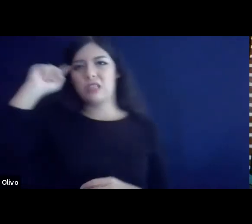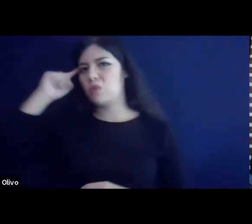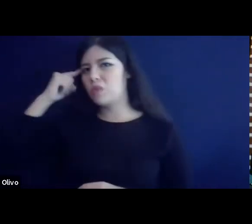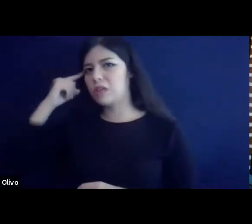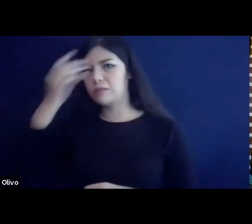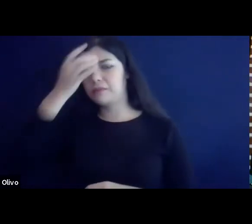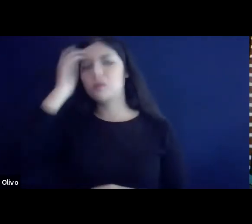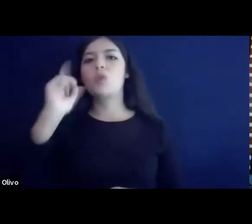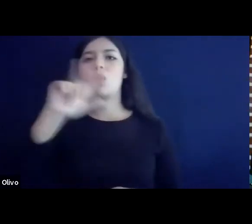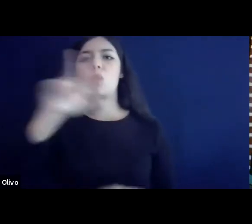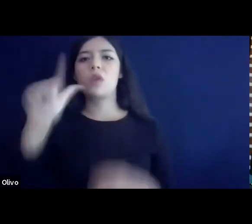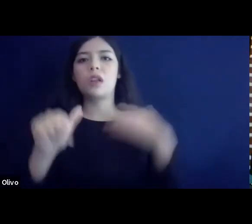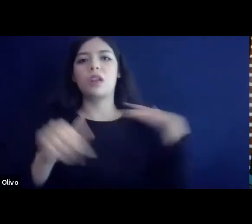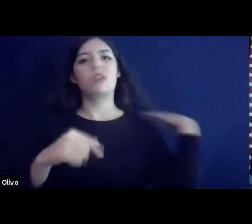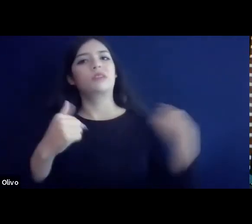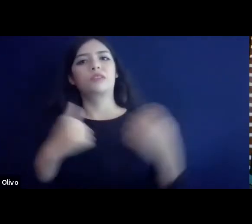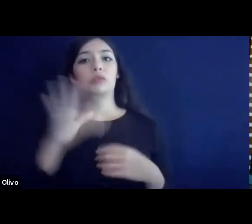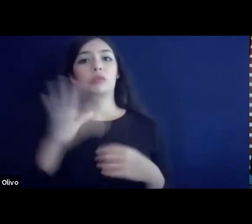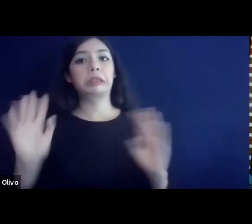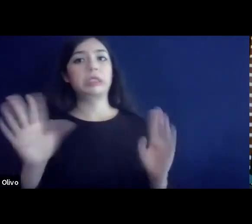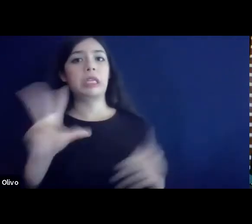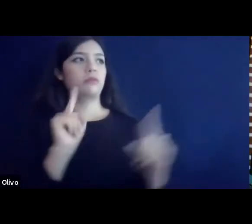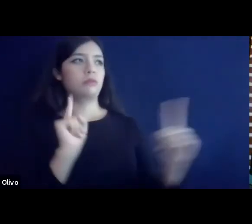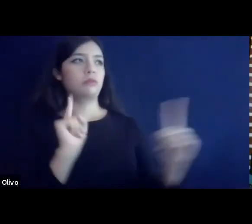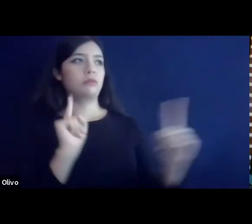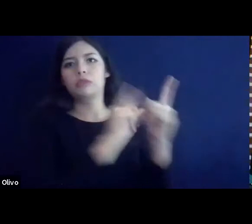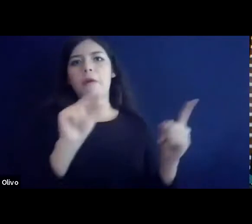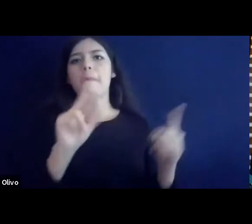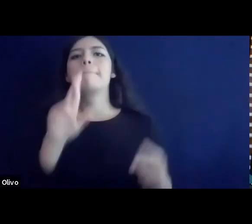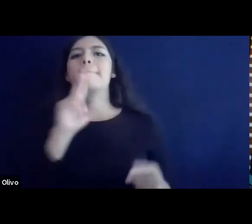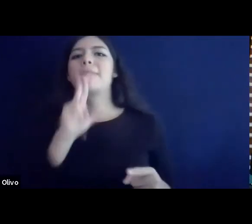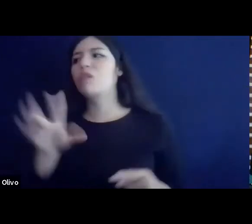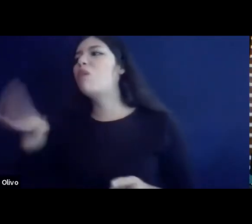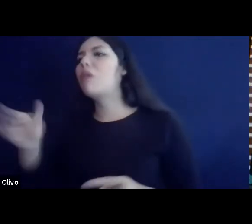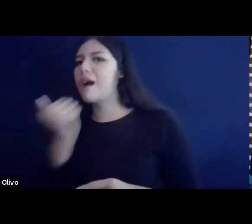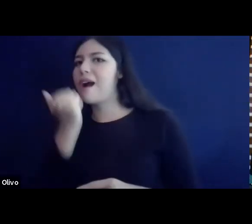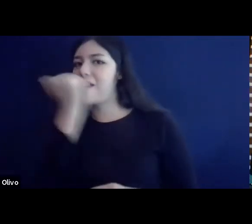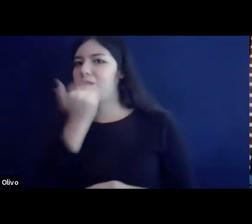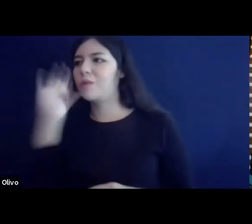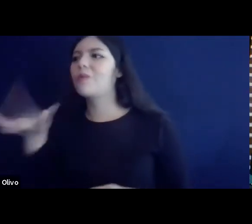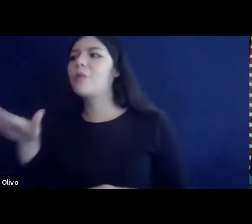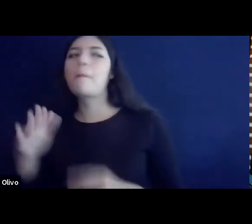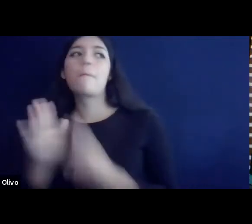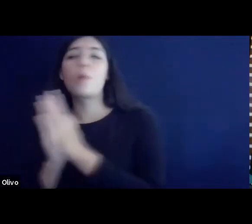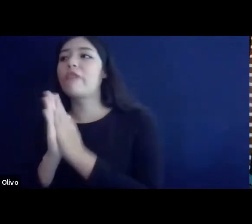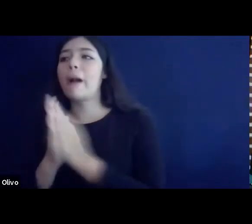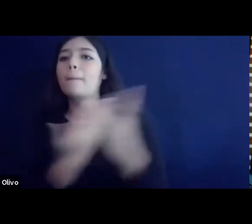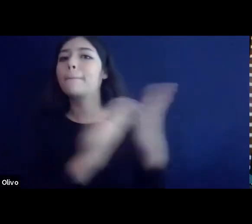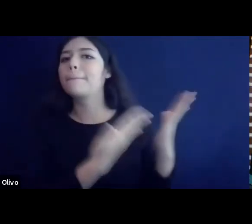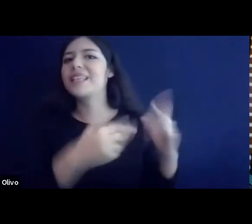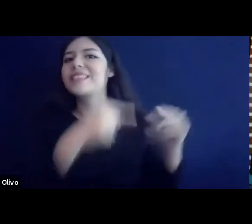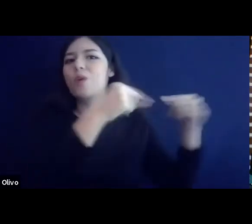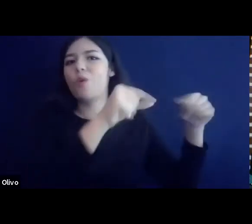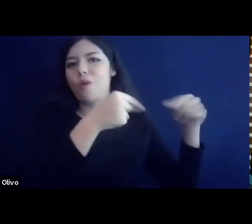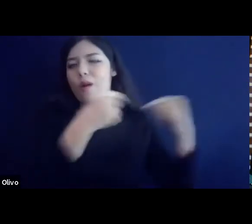les pedí el favor de que ellos me acompañaran o que ellos sí, me acompañaran porque yo tenía que firmar. Y cuando